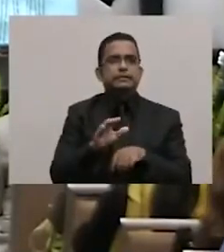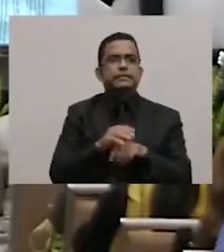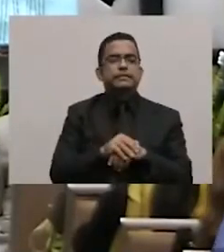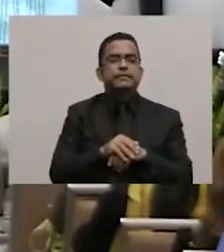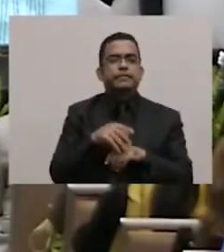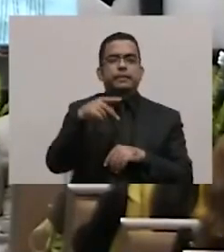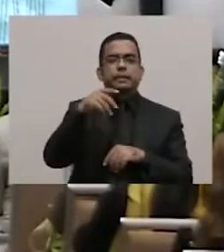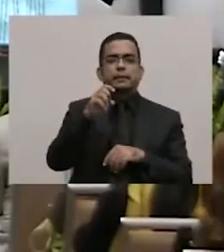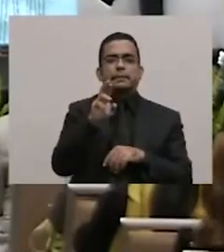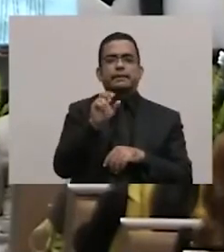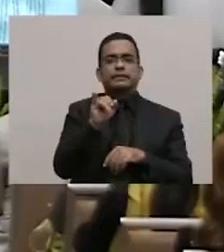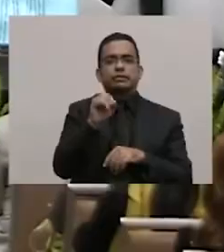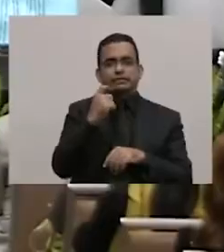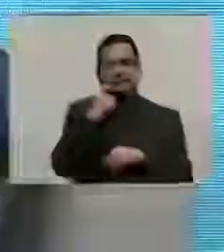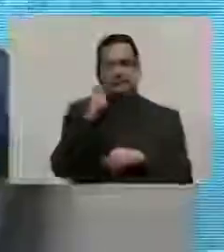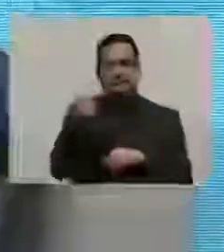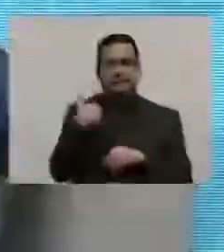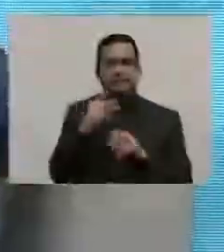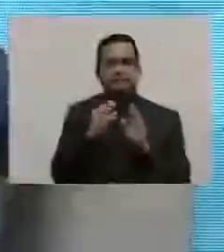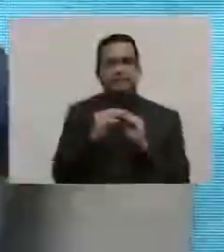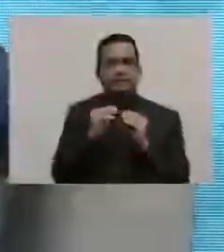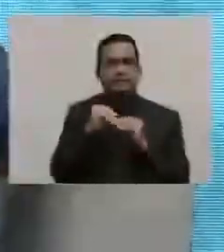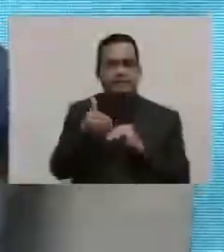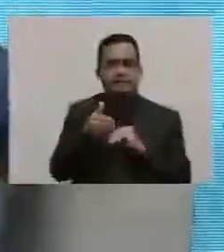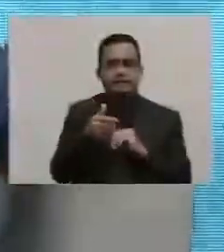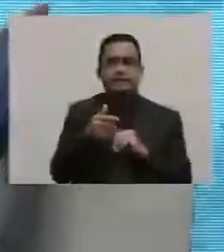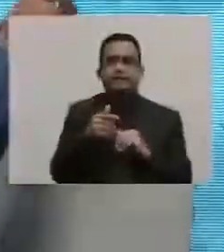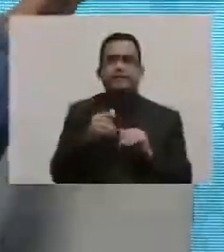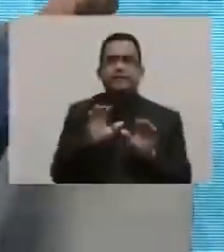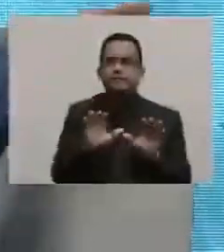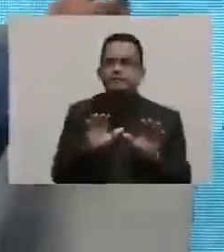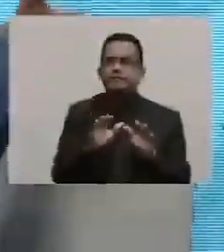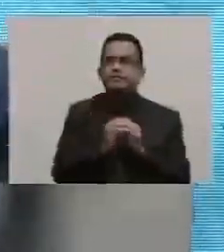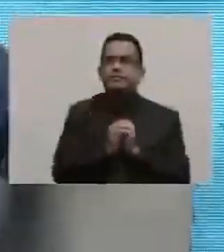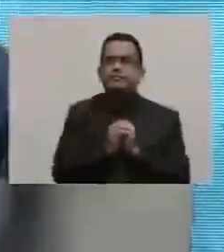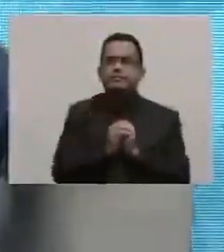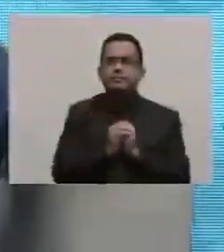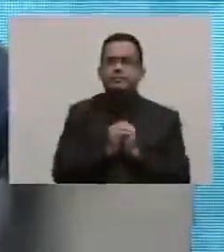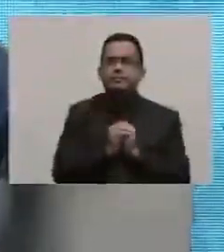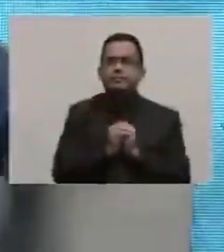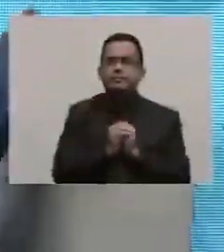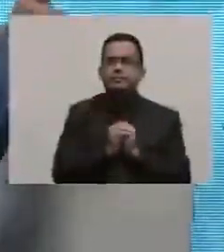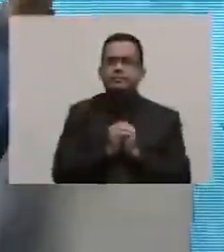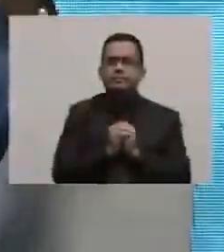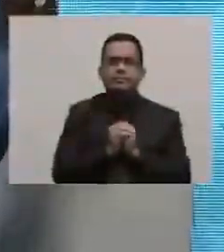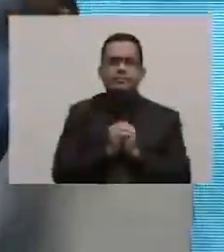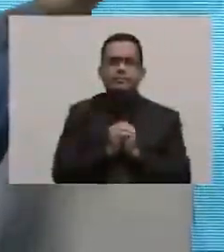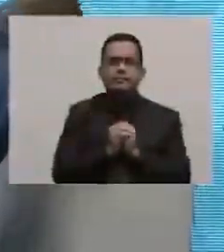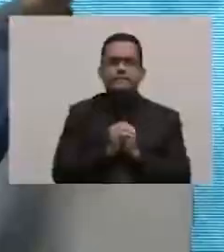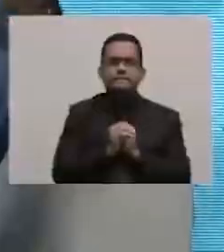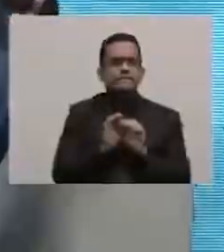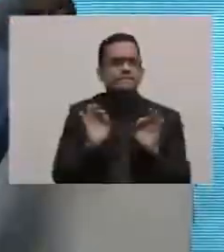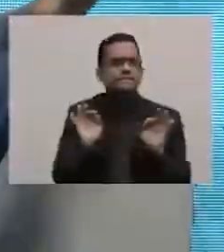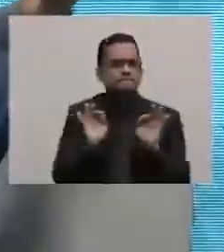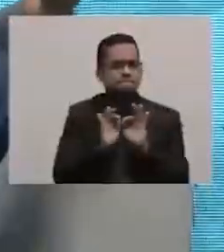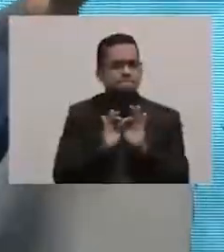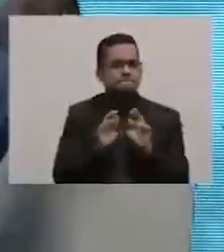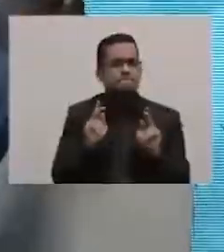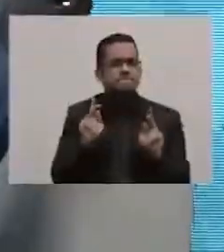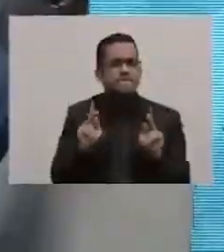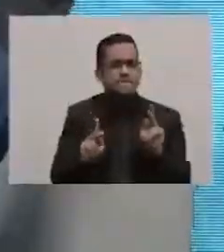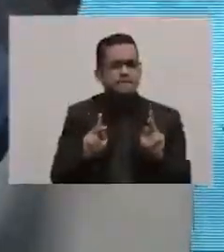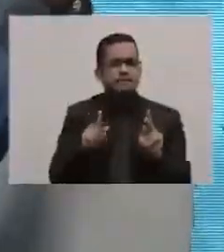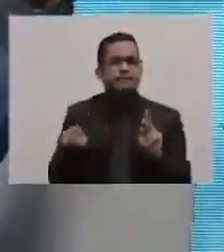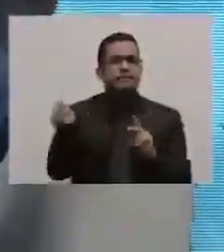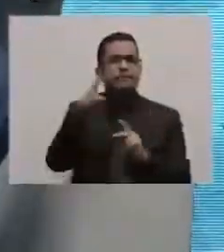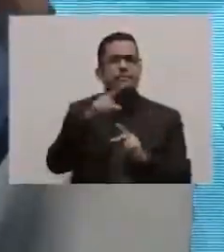Percio, Aurelio y yo tenemos una reunión ahora. Mira, yo creo que es importante que la gente, yo